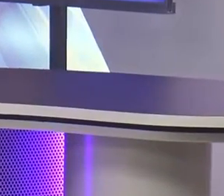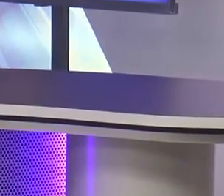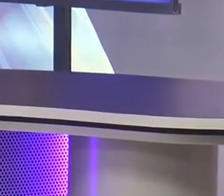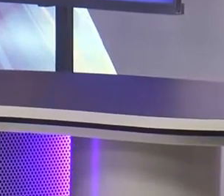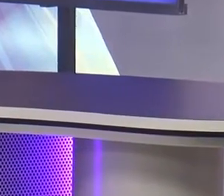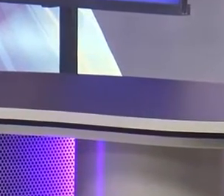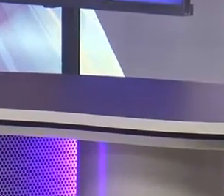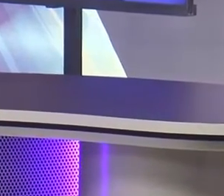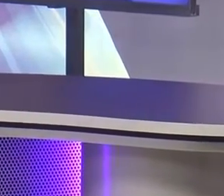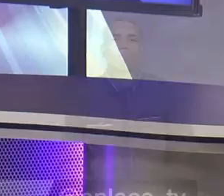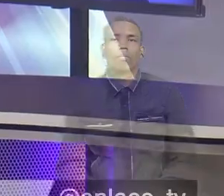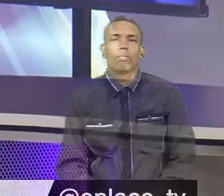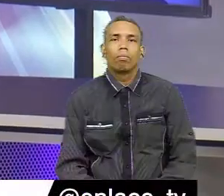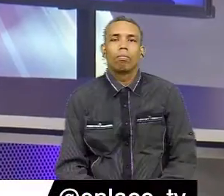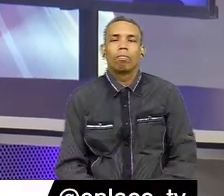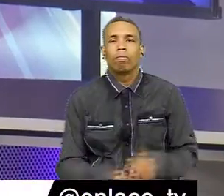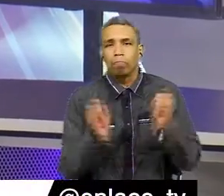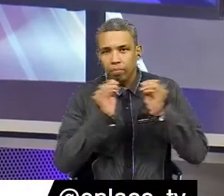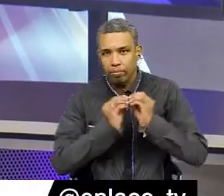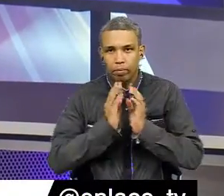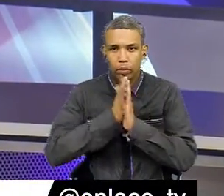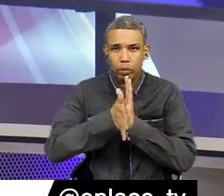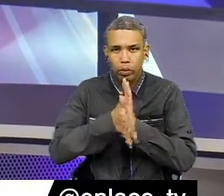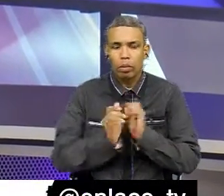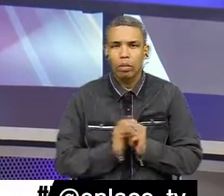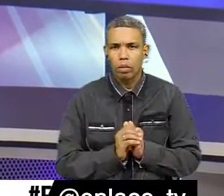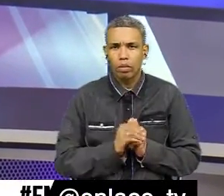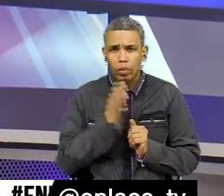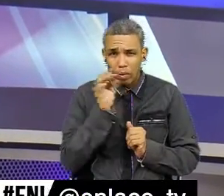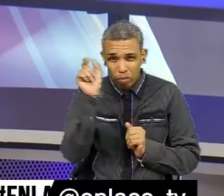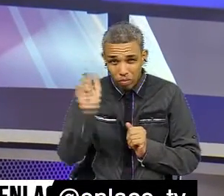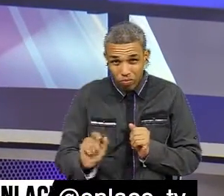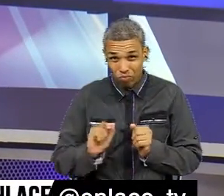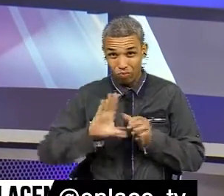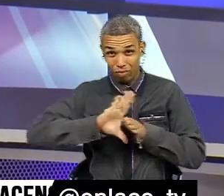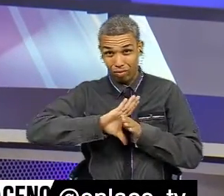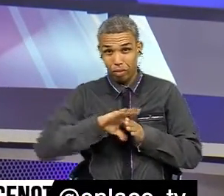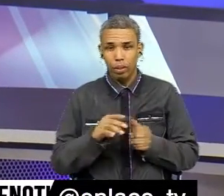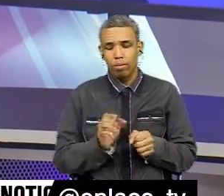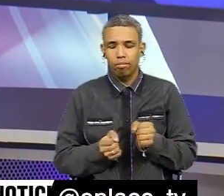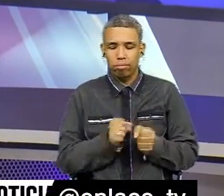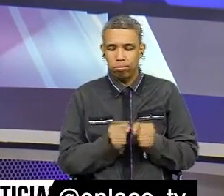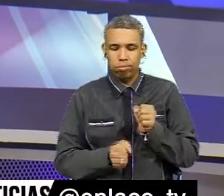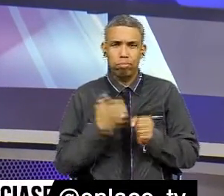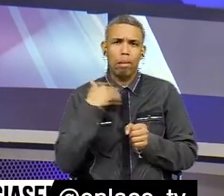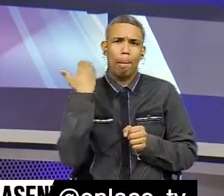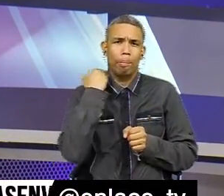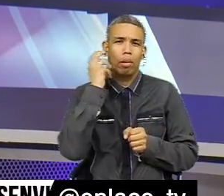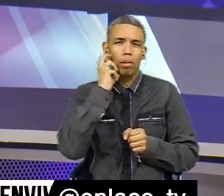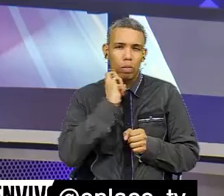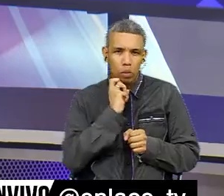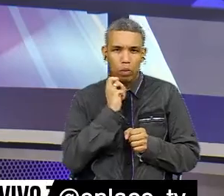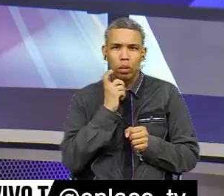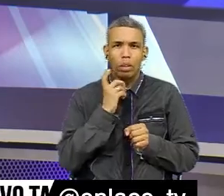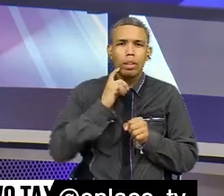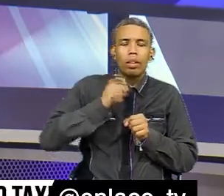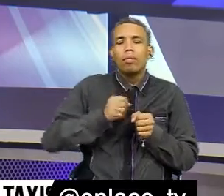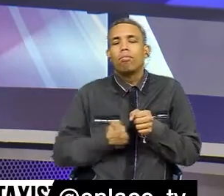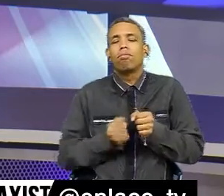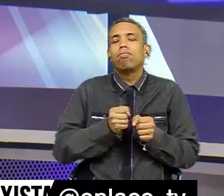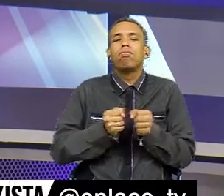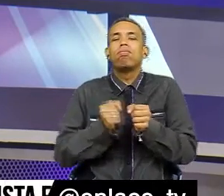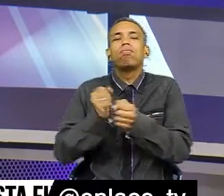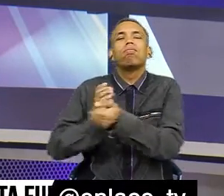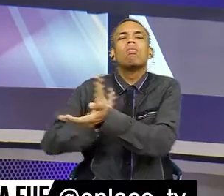Continuamos con más información en Enlace Noticias. Un taxista fue atracado el pasado fin de semana cuando llevó una carrera al barrio El Cincuentenario.